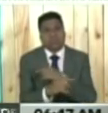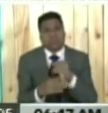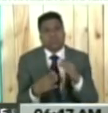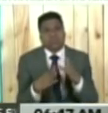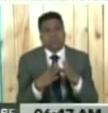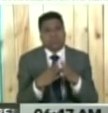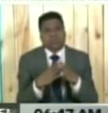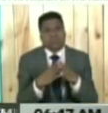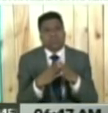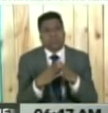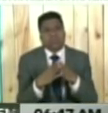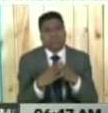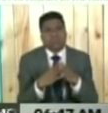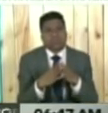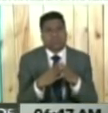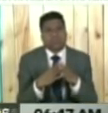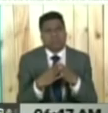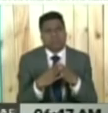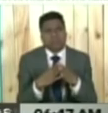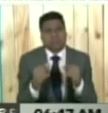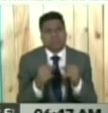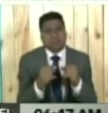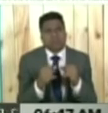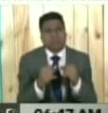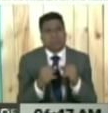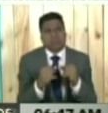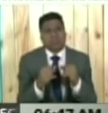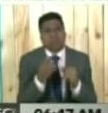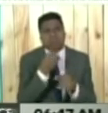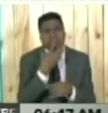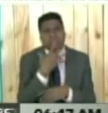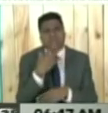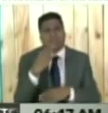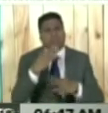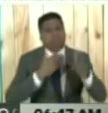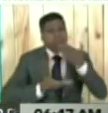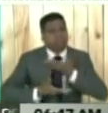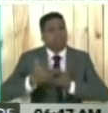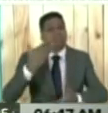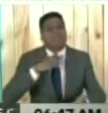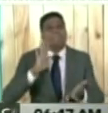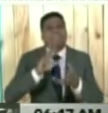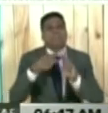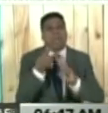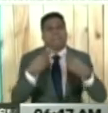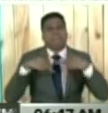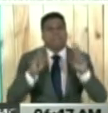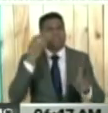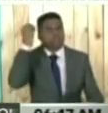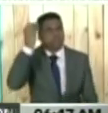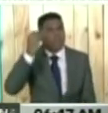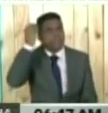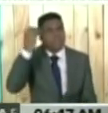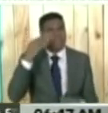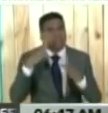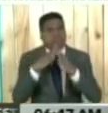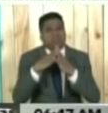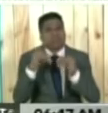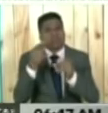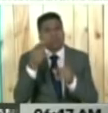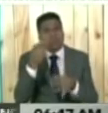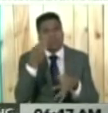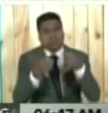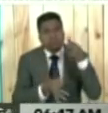Derecho, es lo contrario a la convivencia pacífica. Yo pienso que la correcta en el orden jurídico,